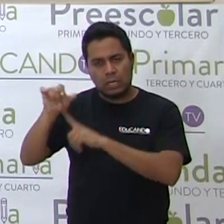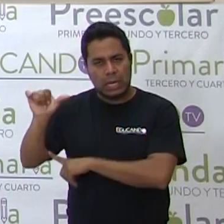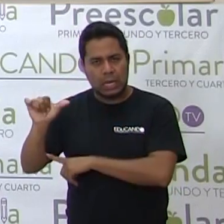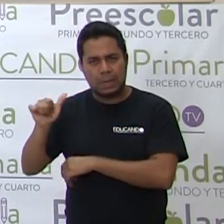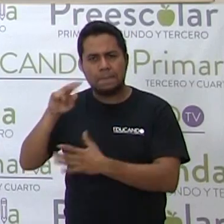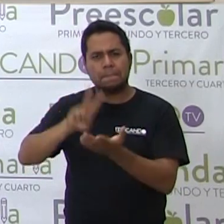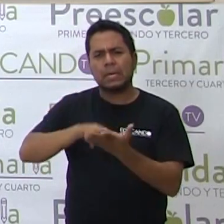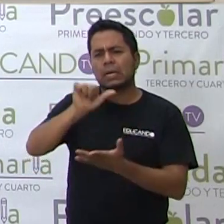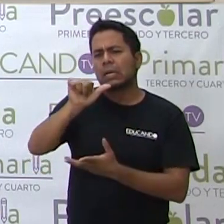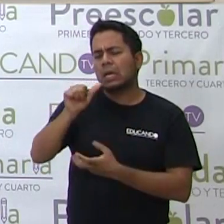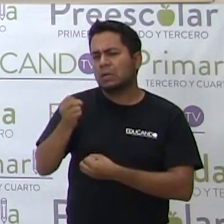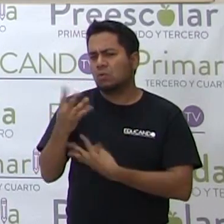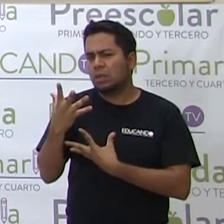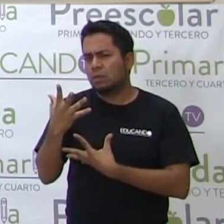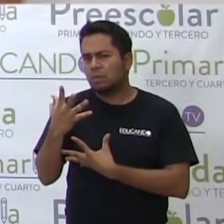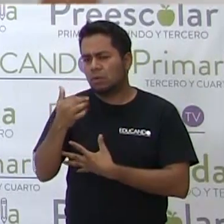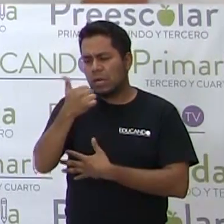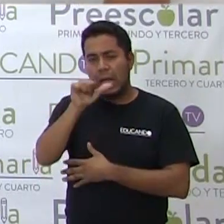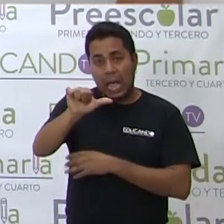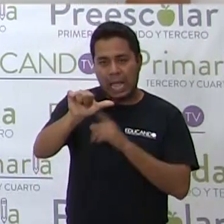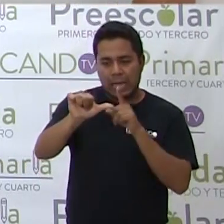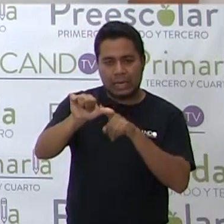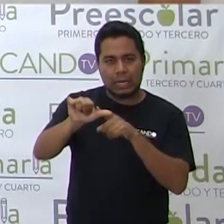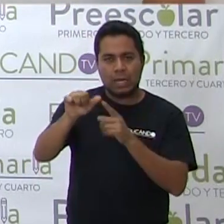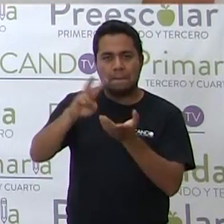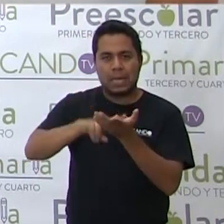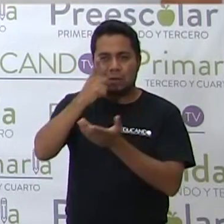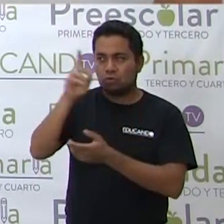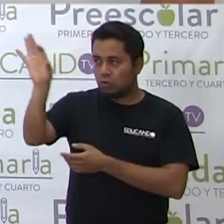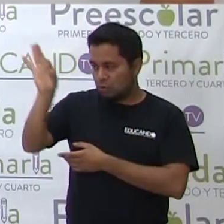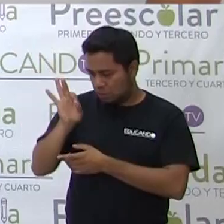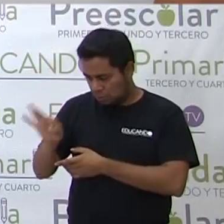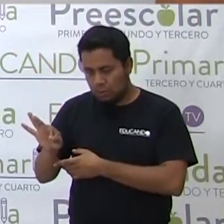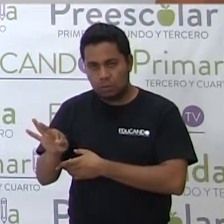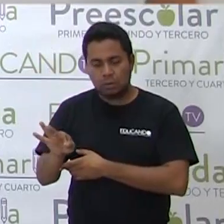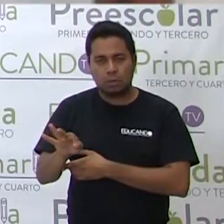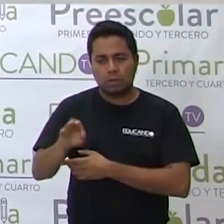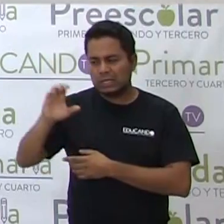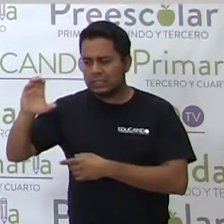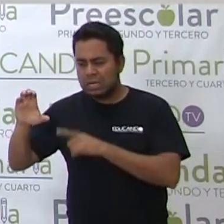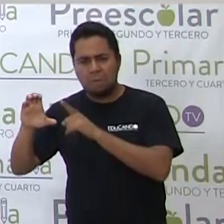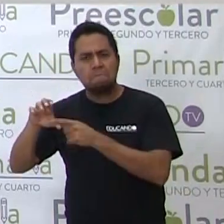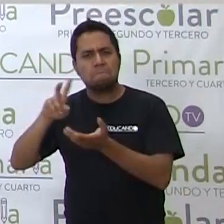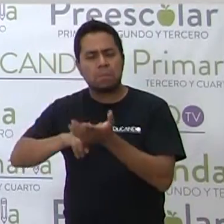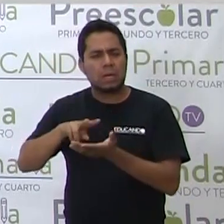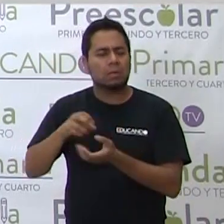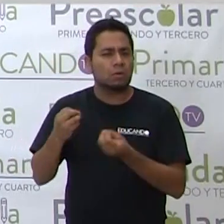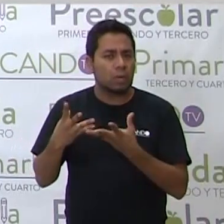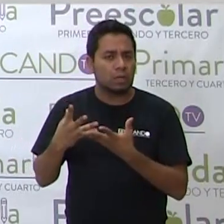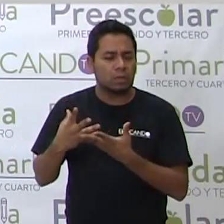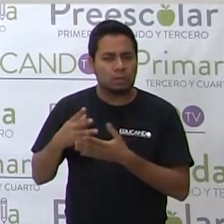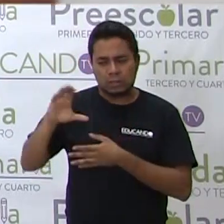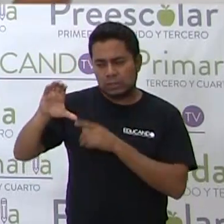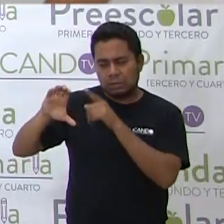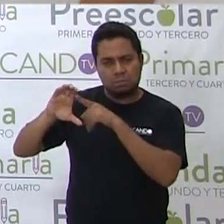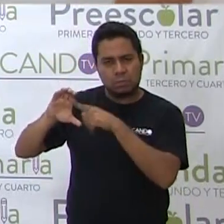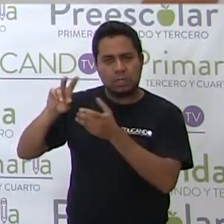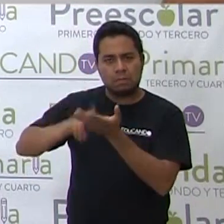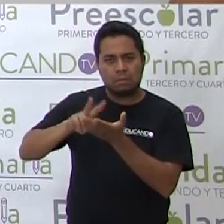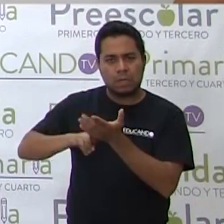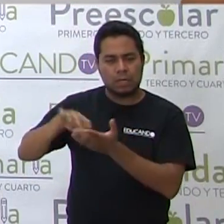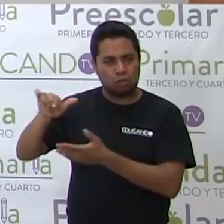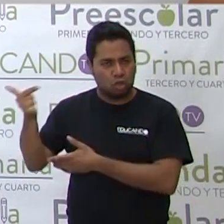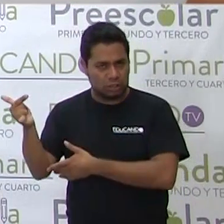cuánto vale a vale 1 sí Y cuánto vale c C vale